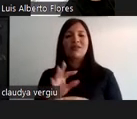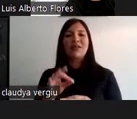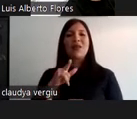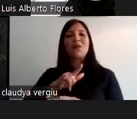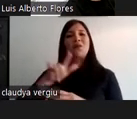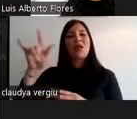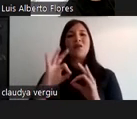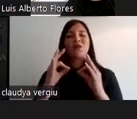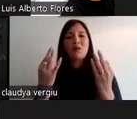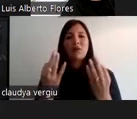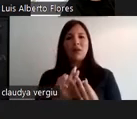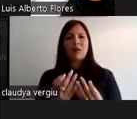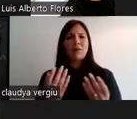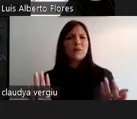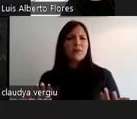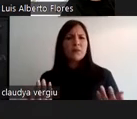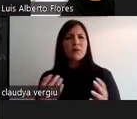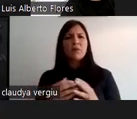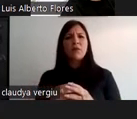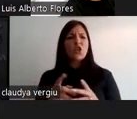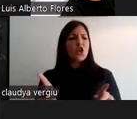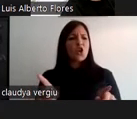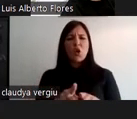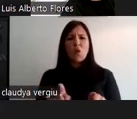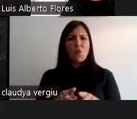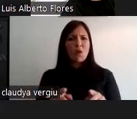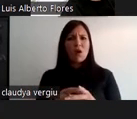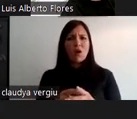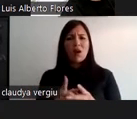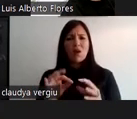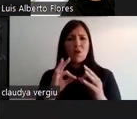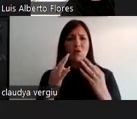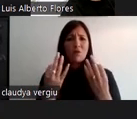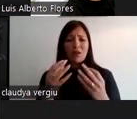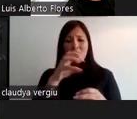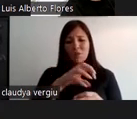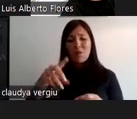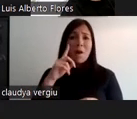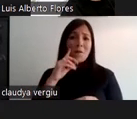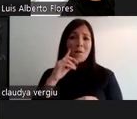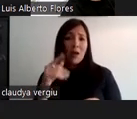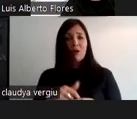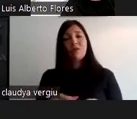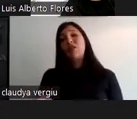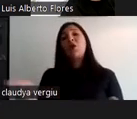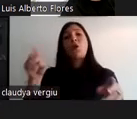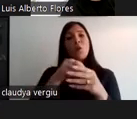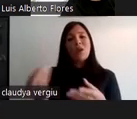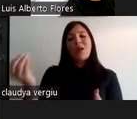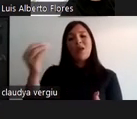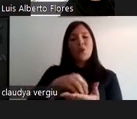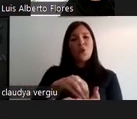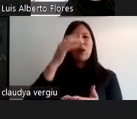pero no solo necesaria No necesariamente en los en la familiar nuclear sino también pues acá estaría Incluyendo